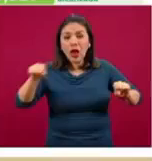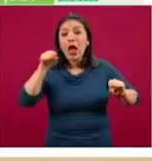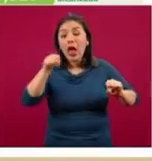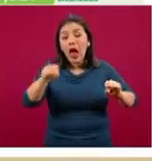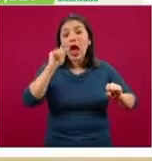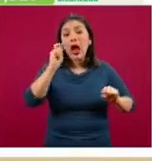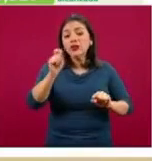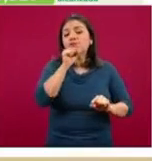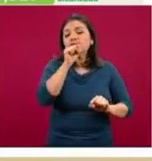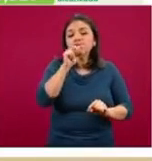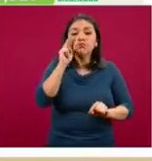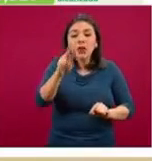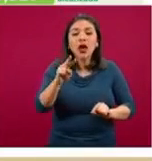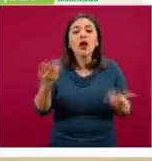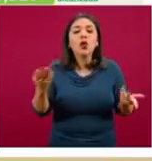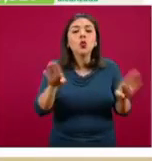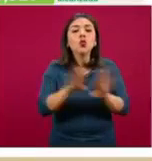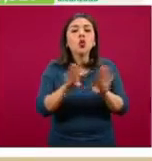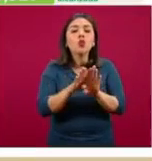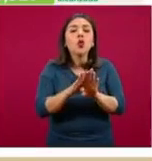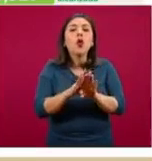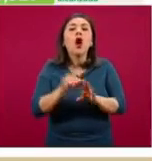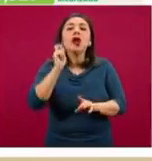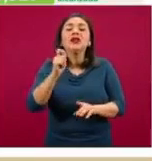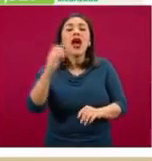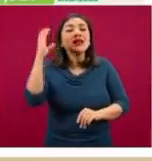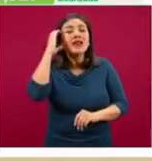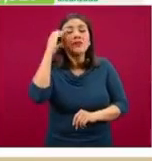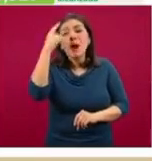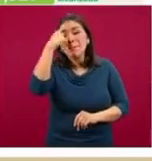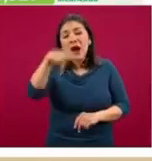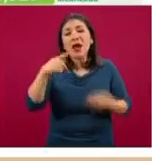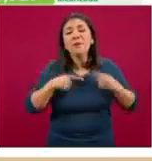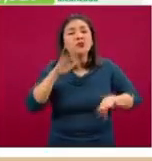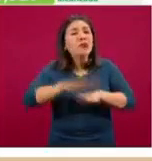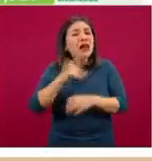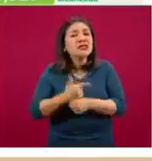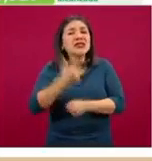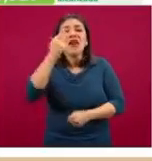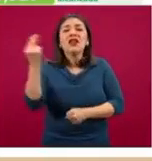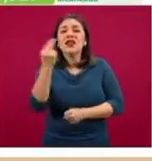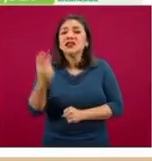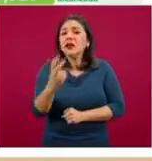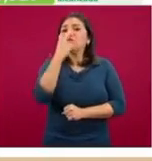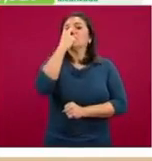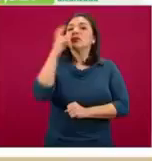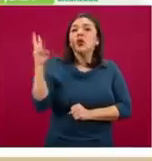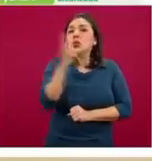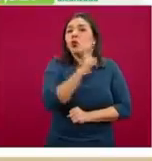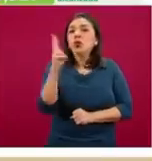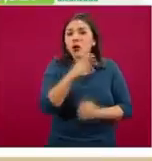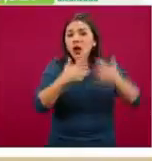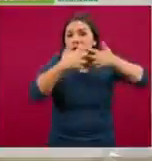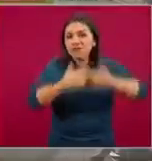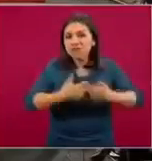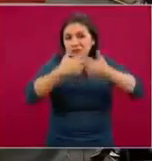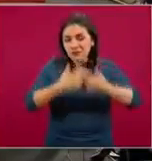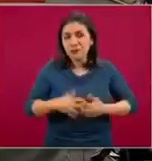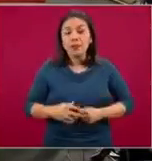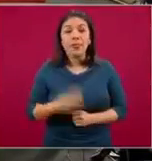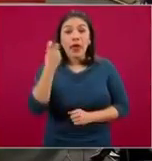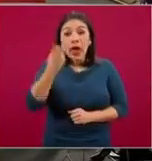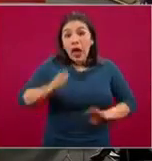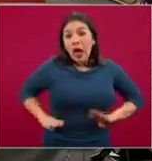bueno, estamos viendo el comportamiento de las camas con ventilador, que son precisamente para los pacientes más críticos. Y